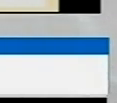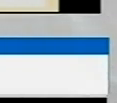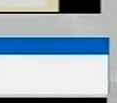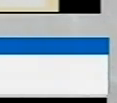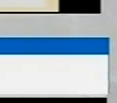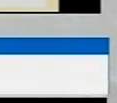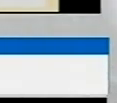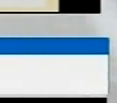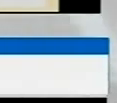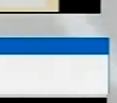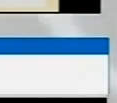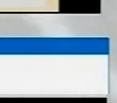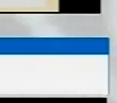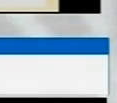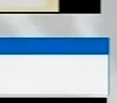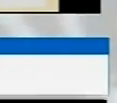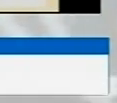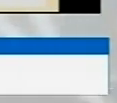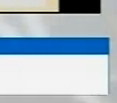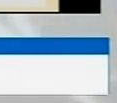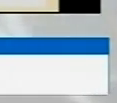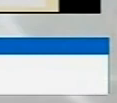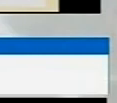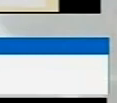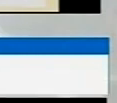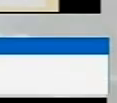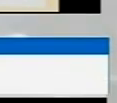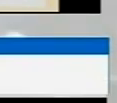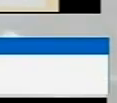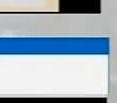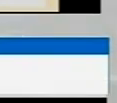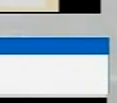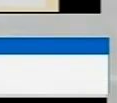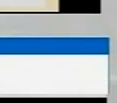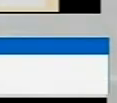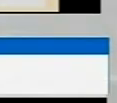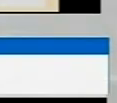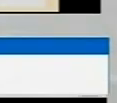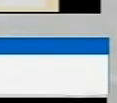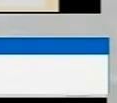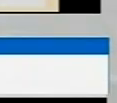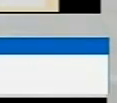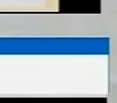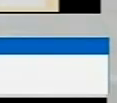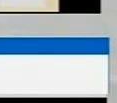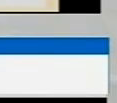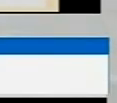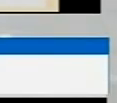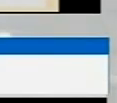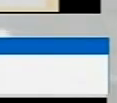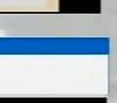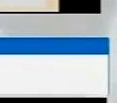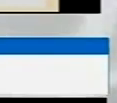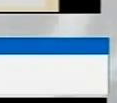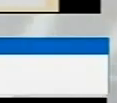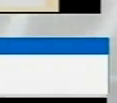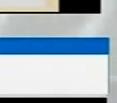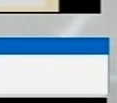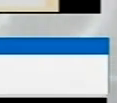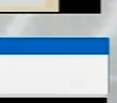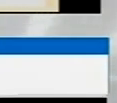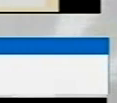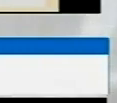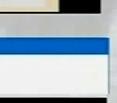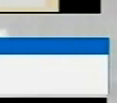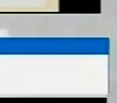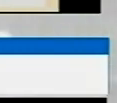de departamento, dice 401. Y mencionaron que la seguridad me dejaba en